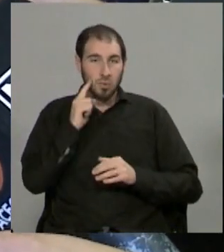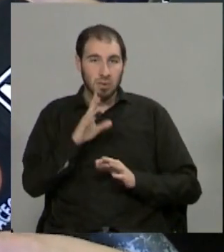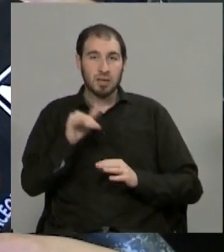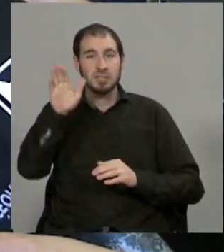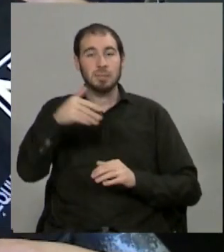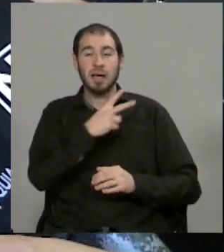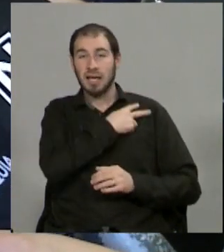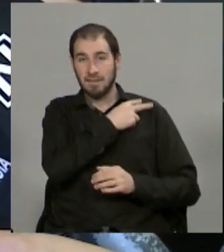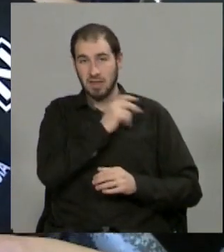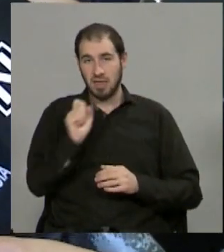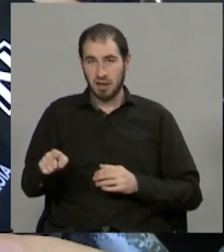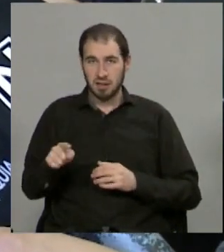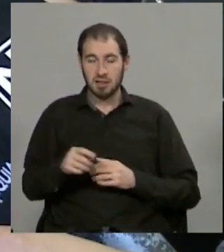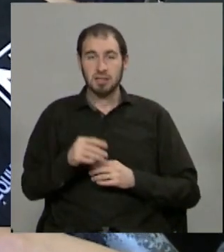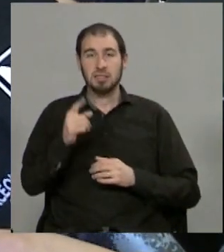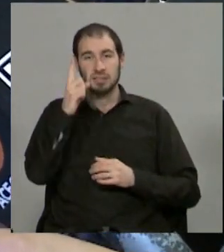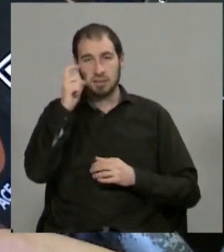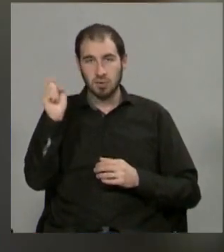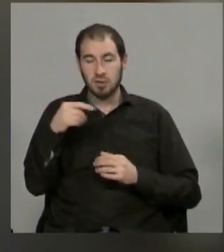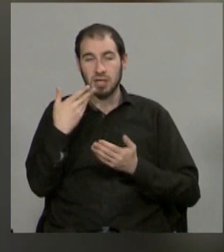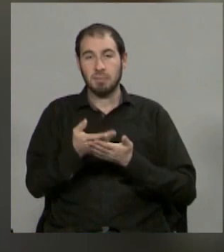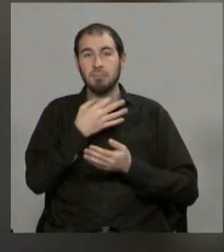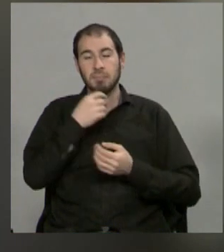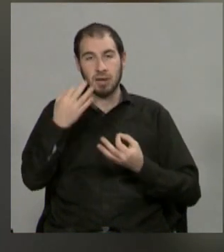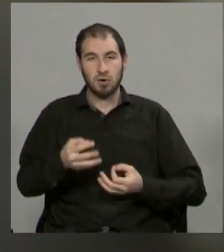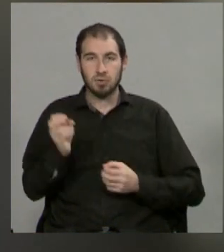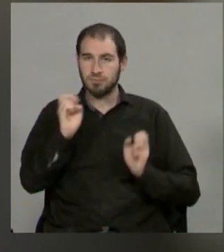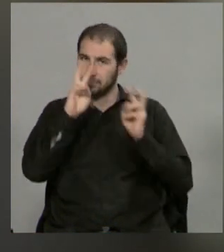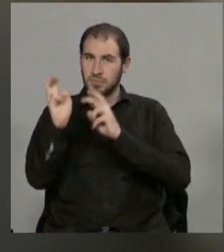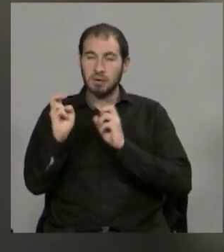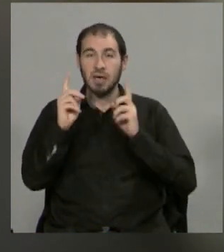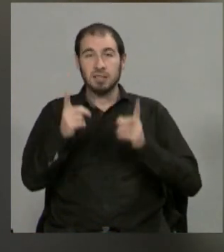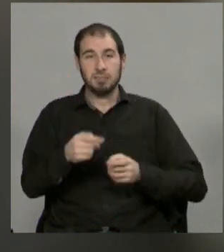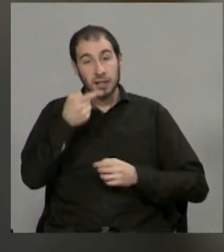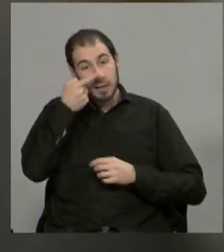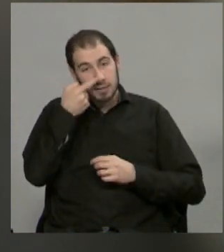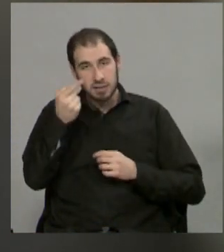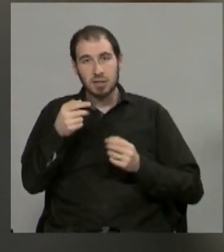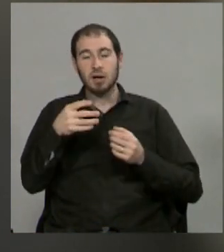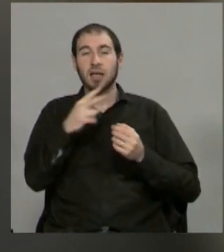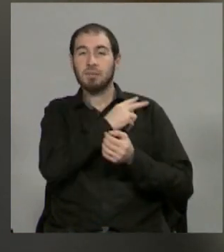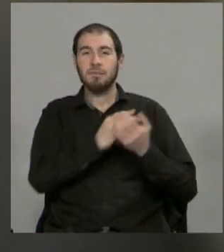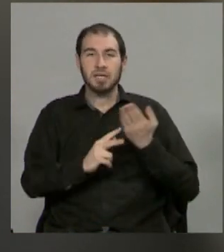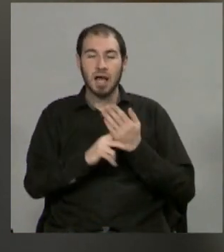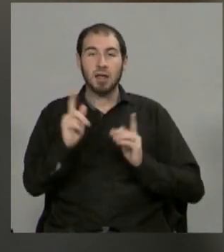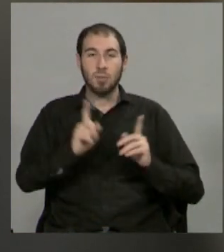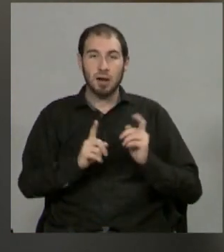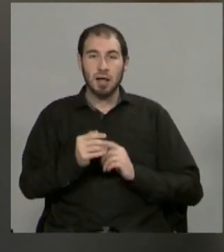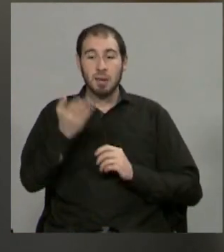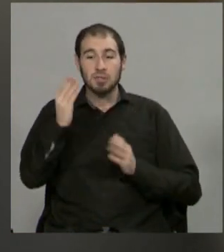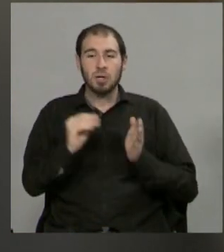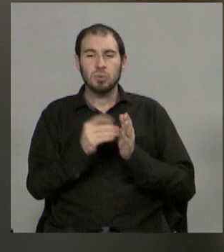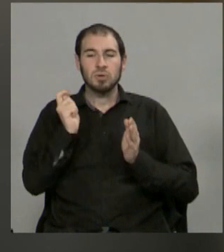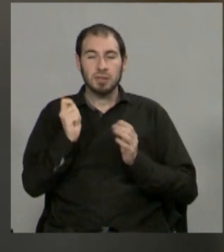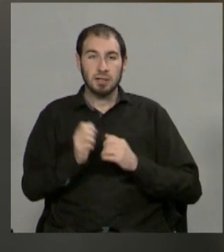al jefe de la sección de psicopatología para mayores garantías. Otro tema que también es de interés para la Procuración es que quien estaba de turno